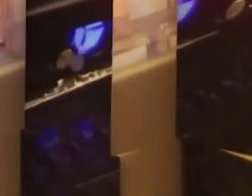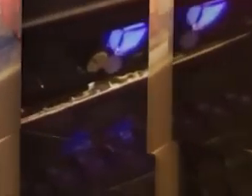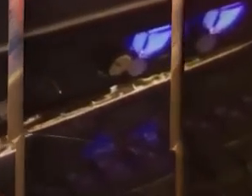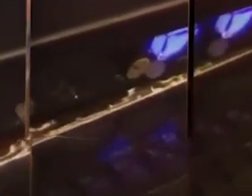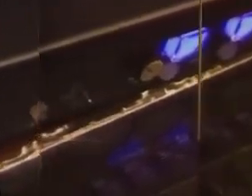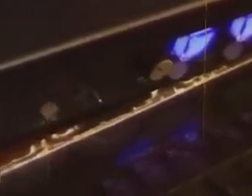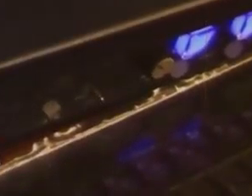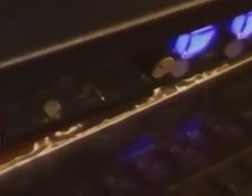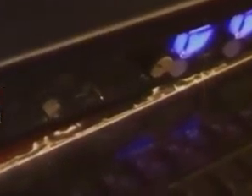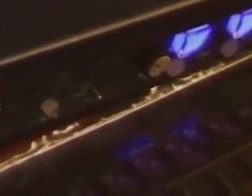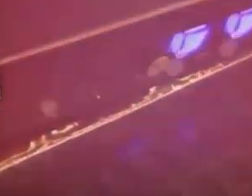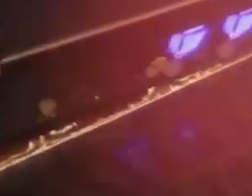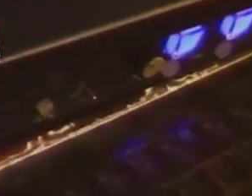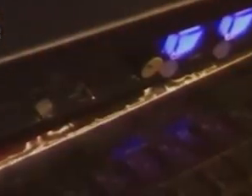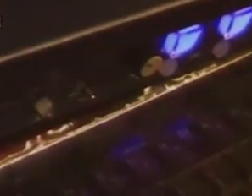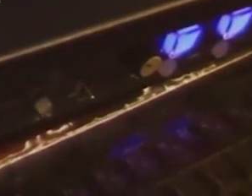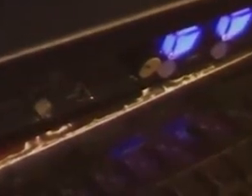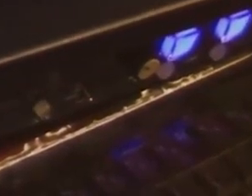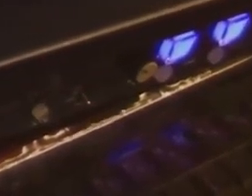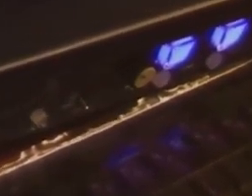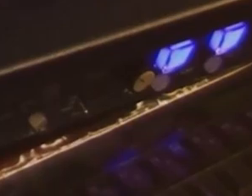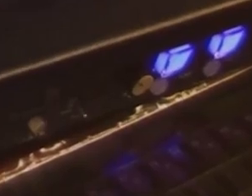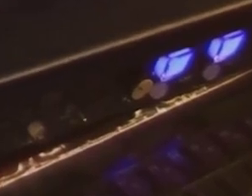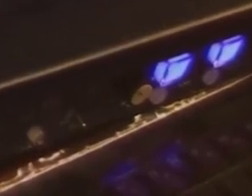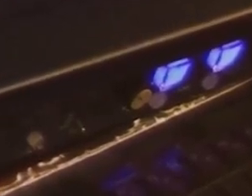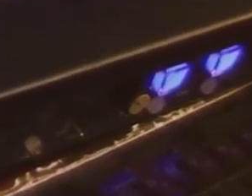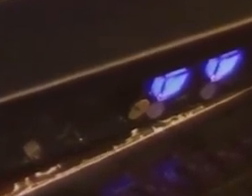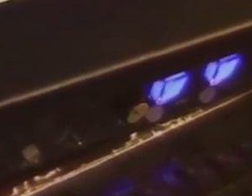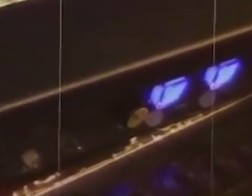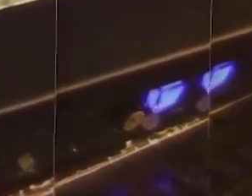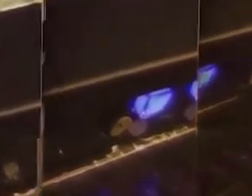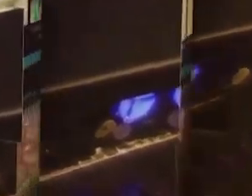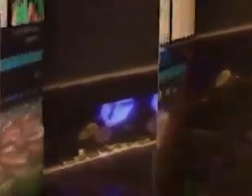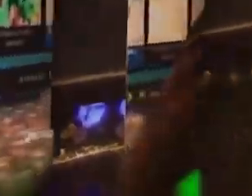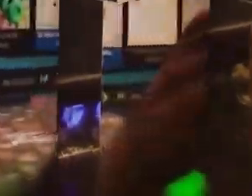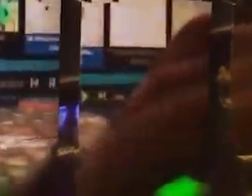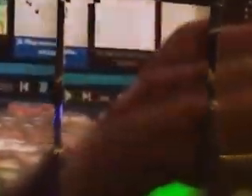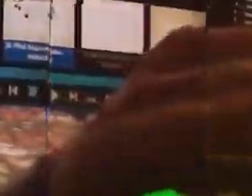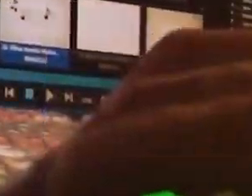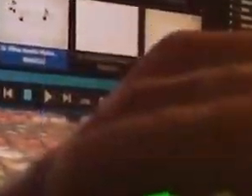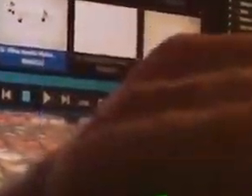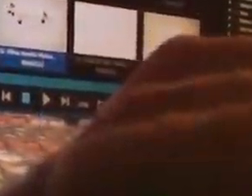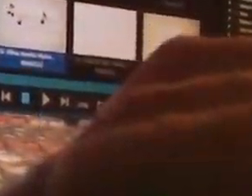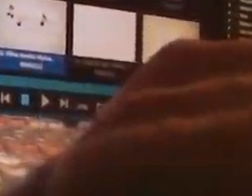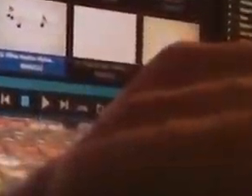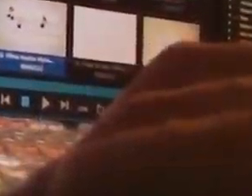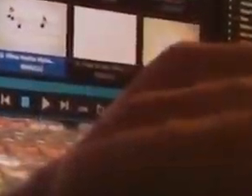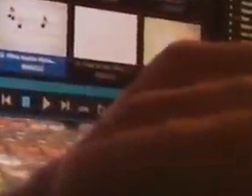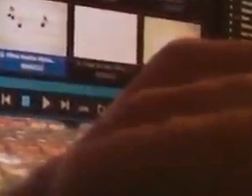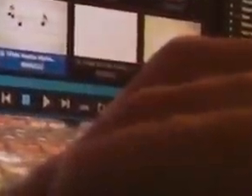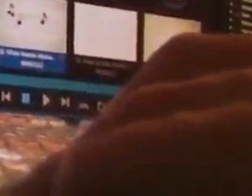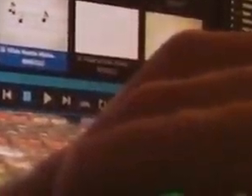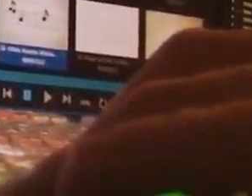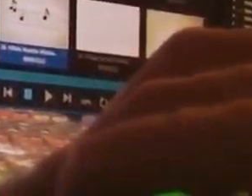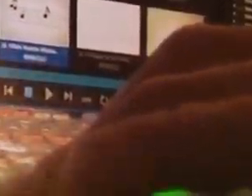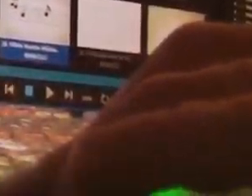de información a la población nicaragüense. Cifras muy importantes. Solo en la feria, y me corrige usted, compañero, para ir